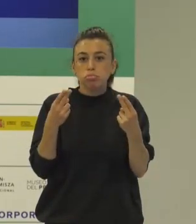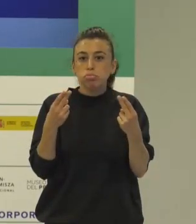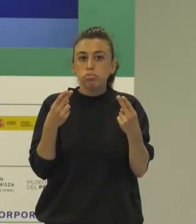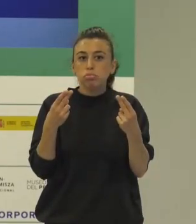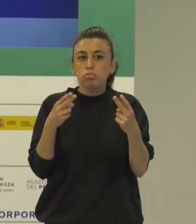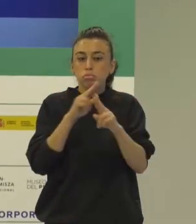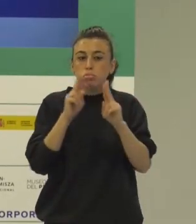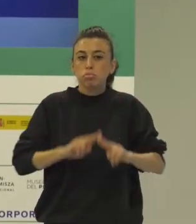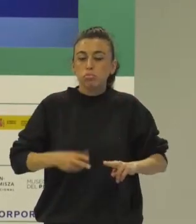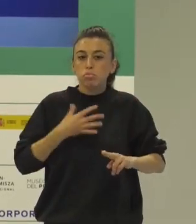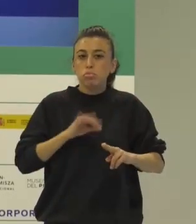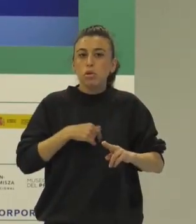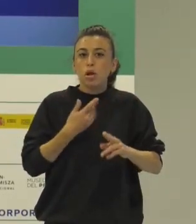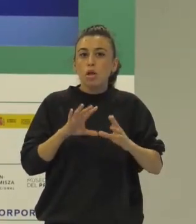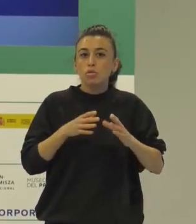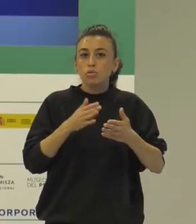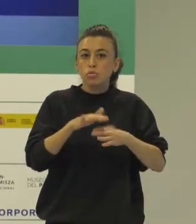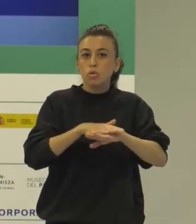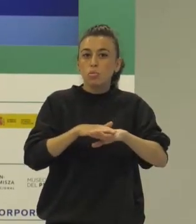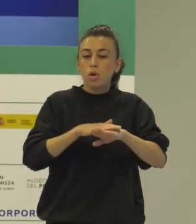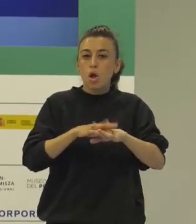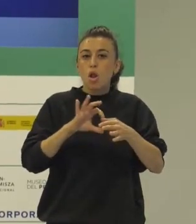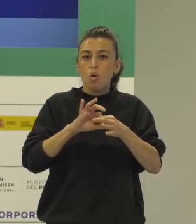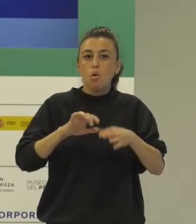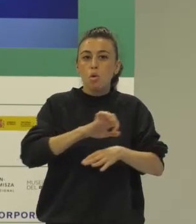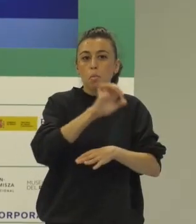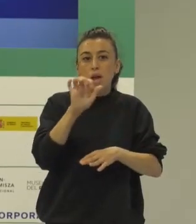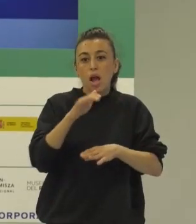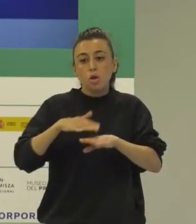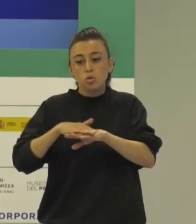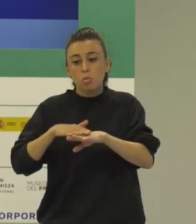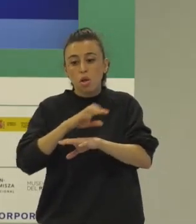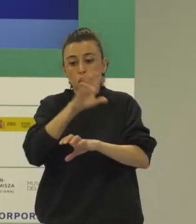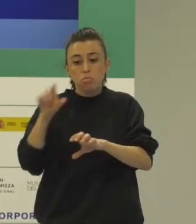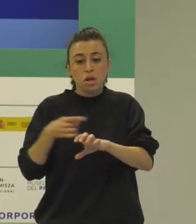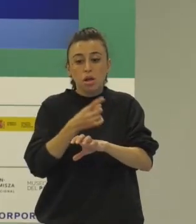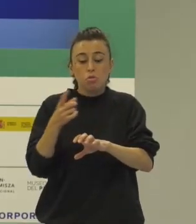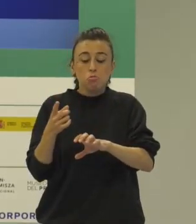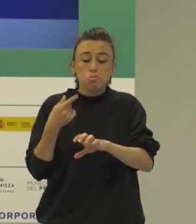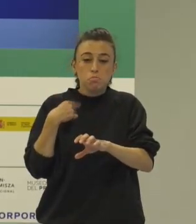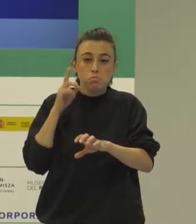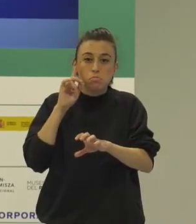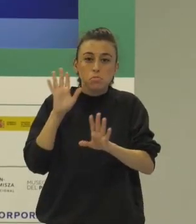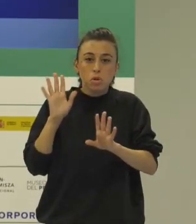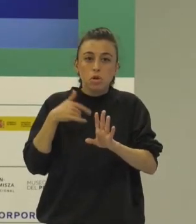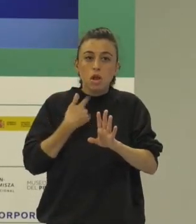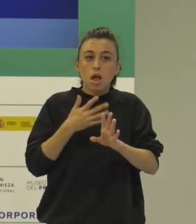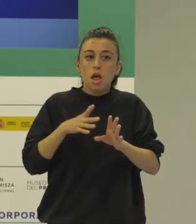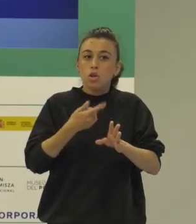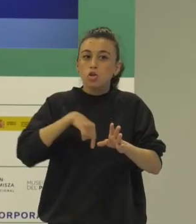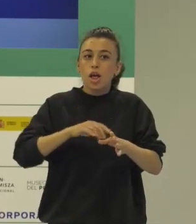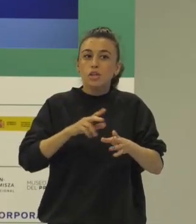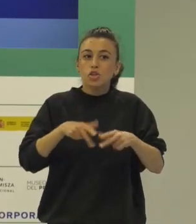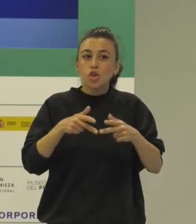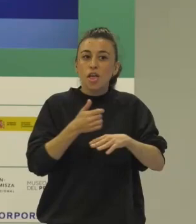la Unión Europea como tal, la verdad, yo creo que la sociedad civil y los periodistas y somos quienes